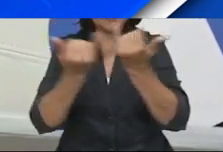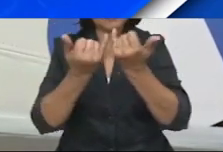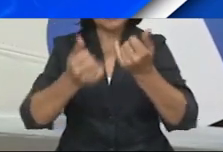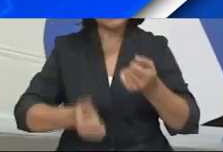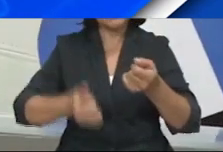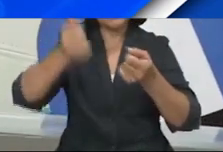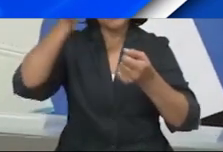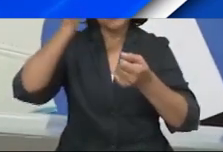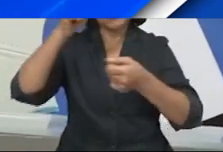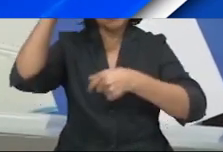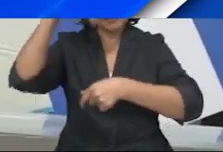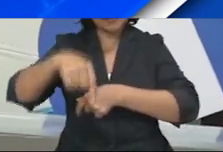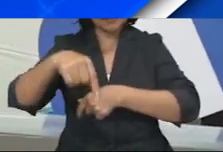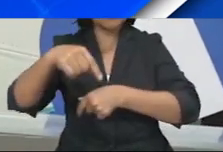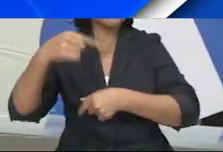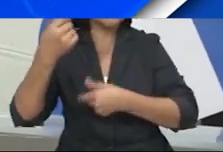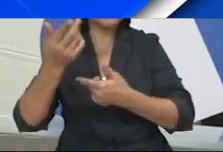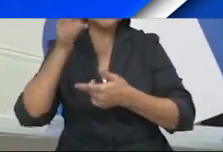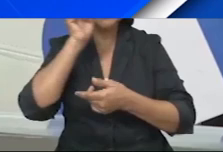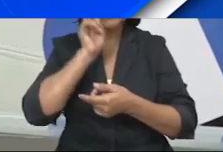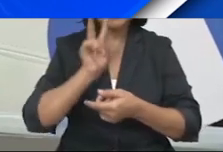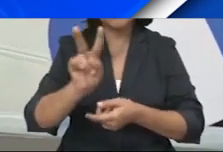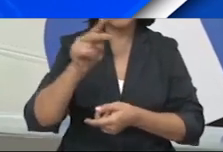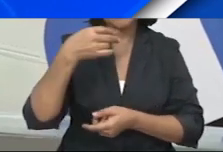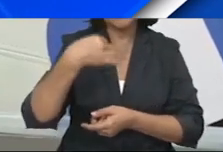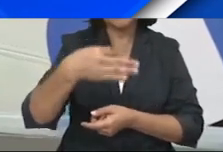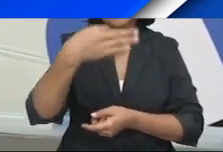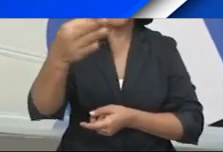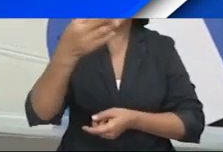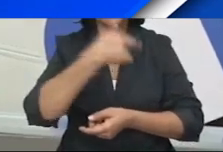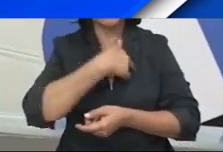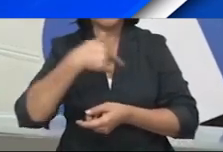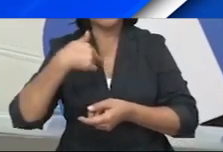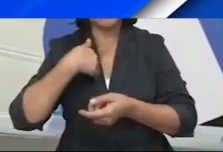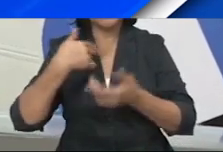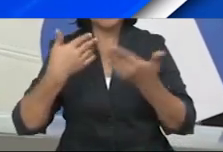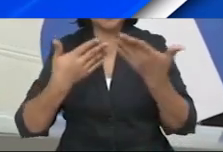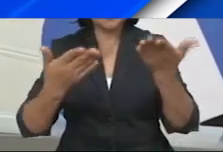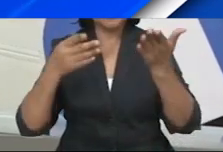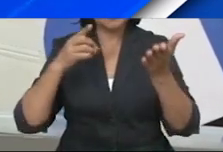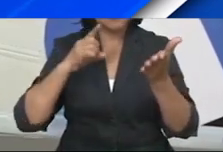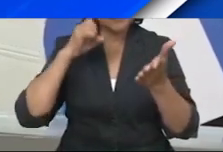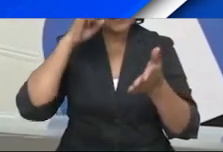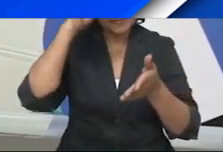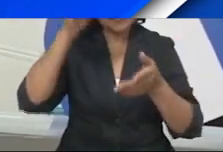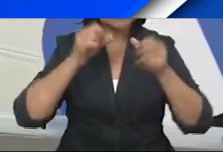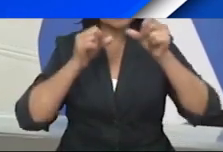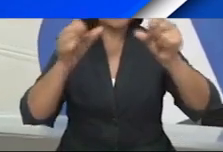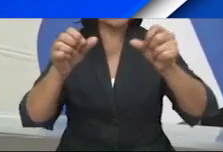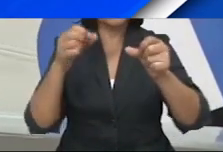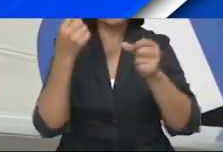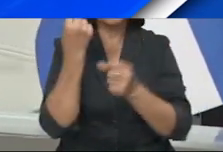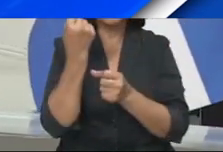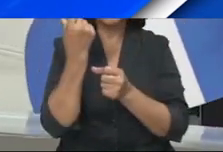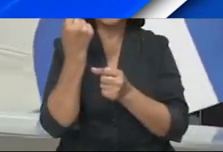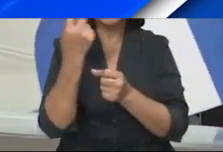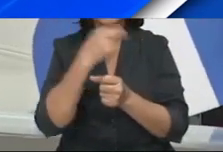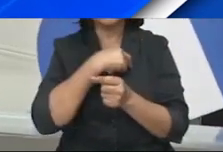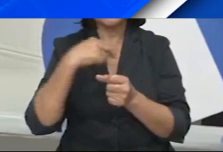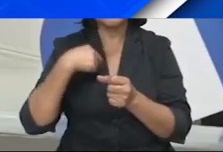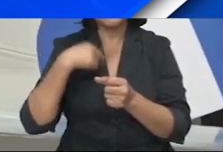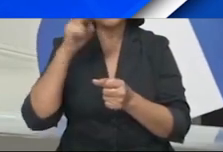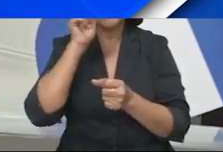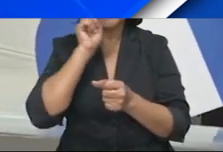de ayer, de hoy y de cara al futuro, cuando hemos avanzado. ¿Qué nos falta por